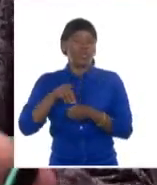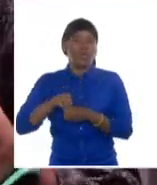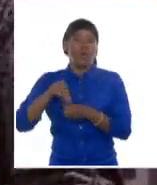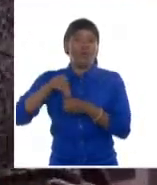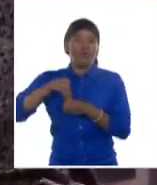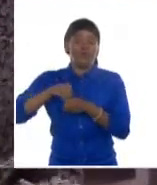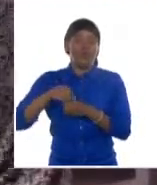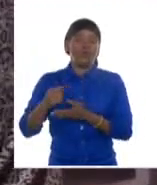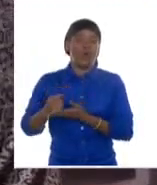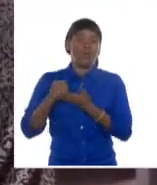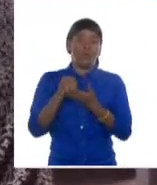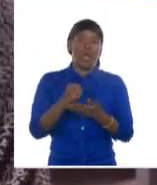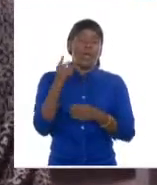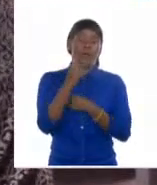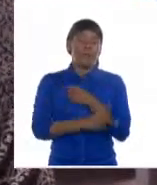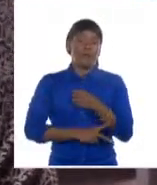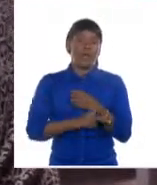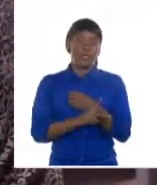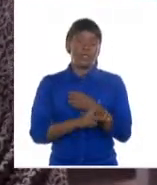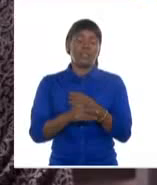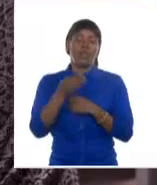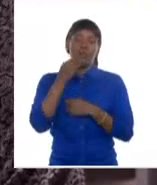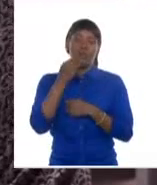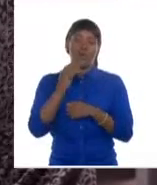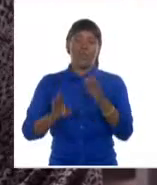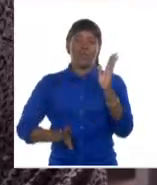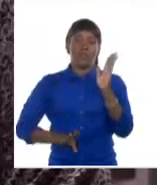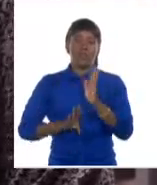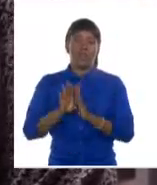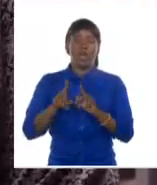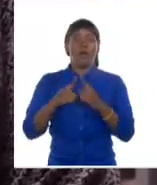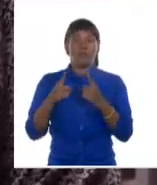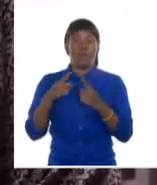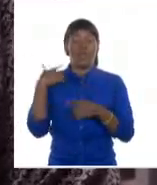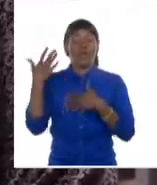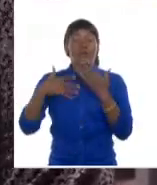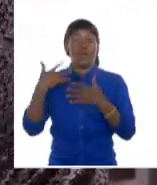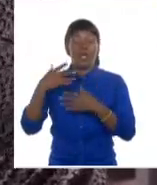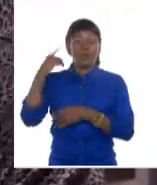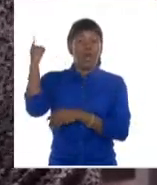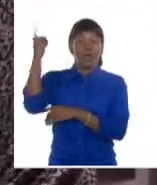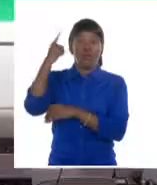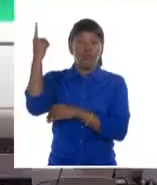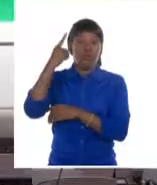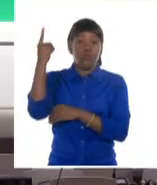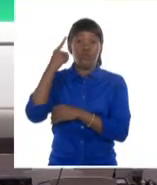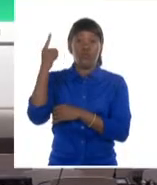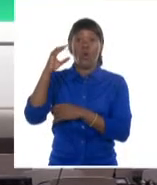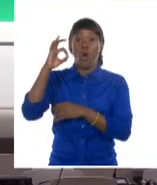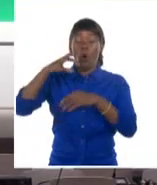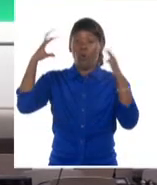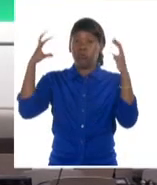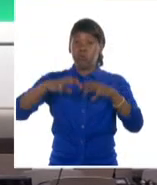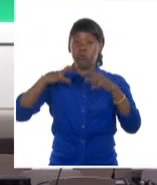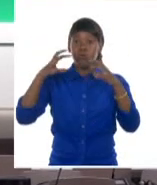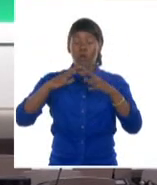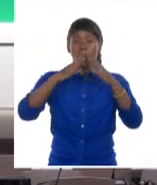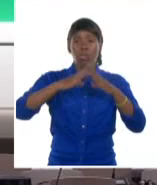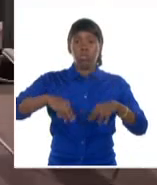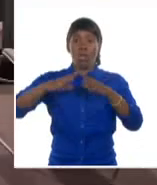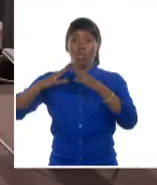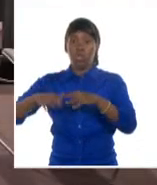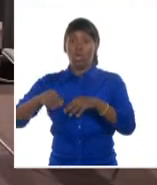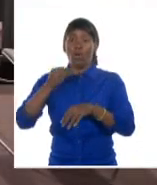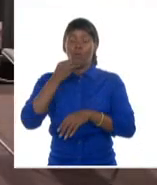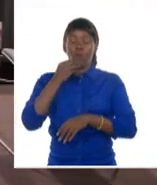desarrollo acceder a financiamiento cuando eventos climatológicos ocurran en nuestros países. La conferencia de Dubái será